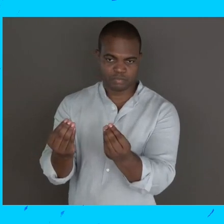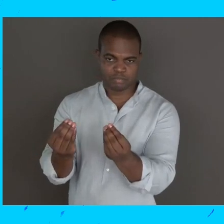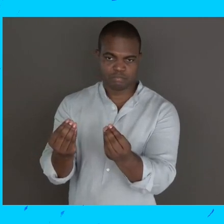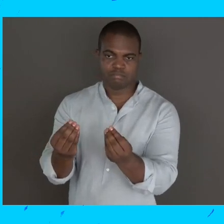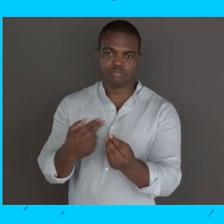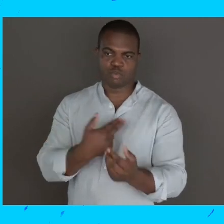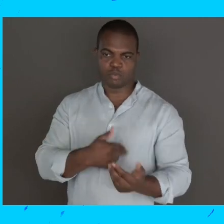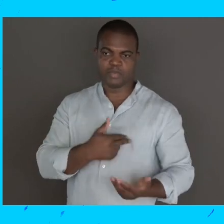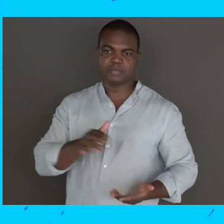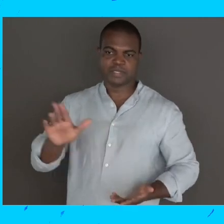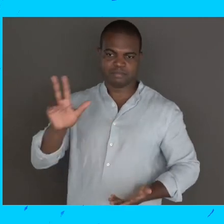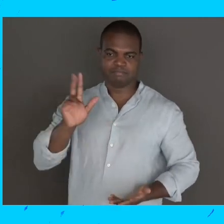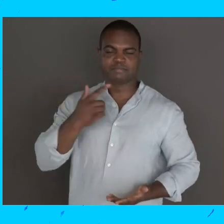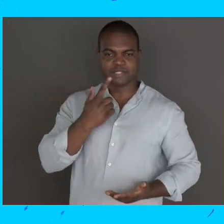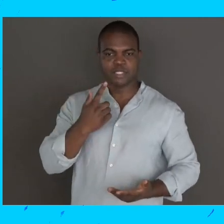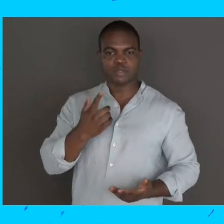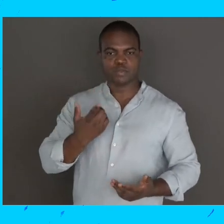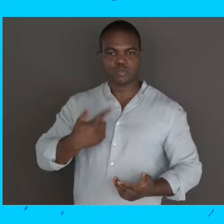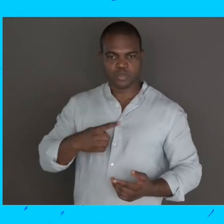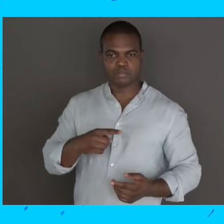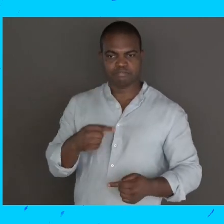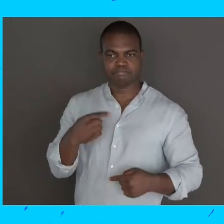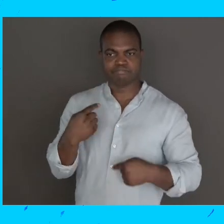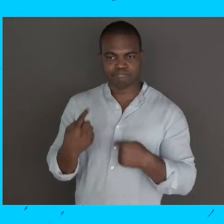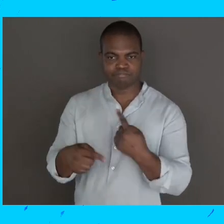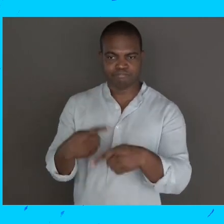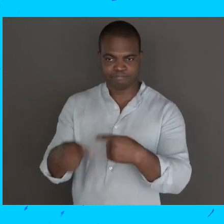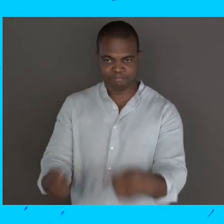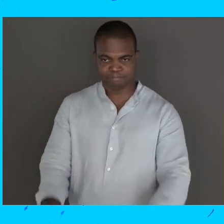recientes compromisos hechos por la República de Congo,